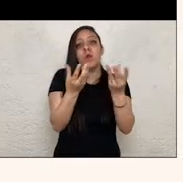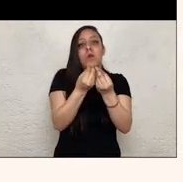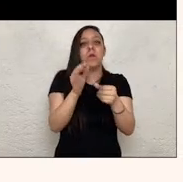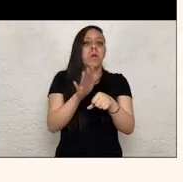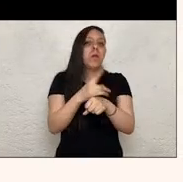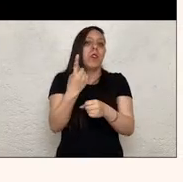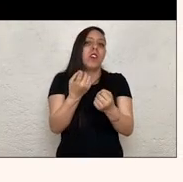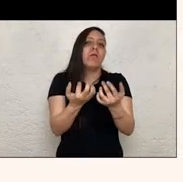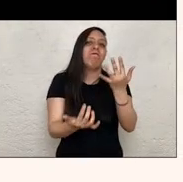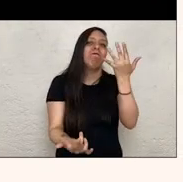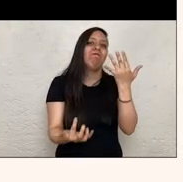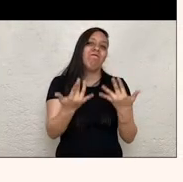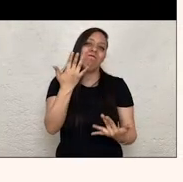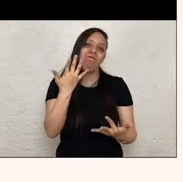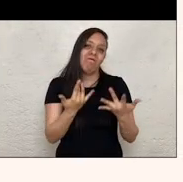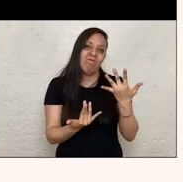sigue?